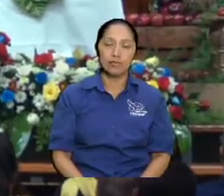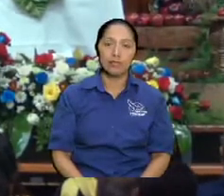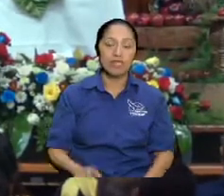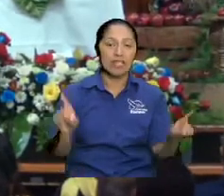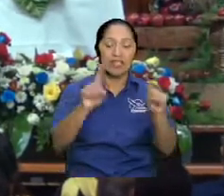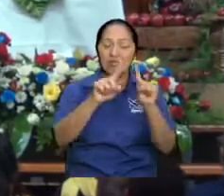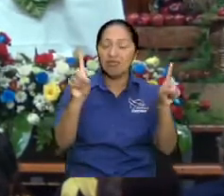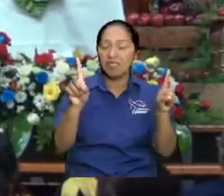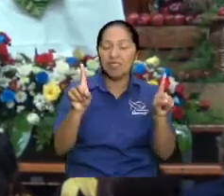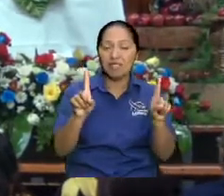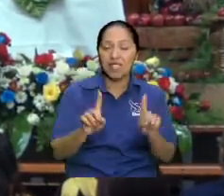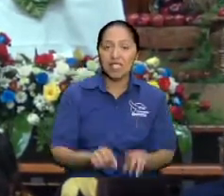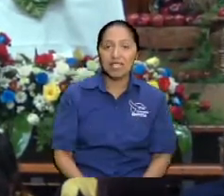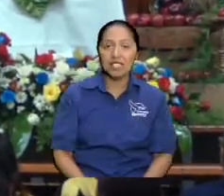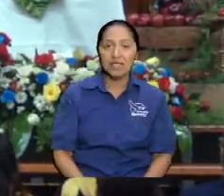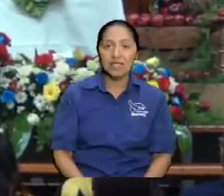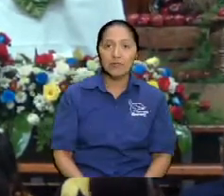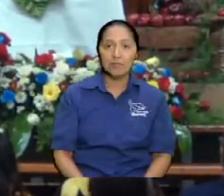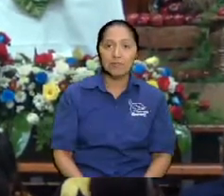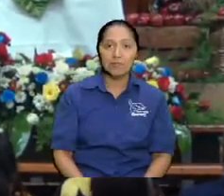Diferentes. Mire, pues.